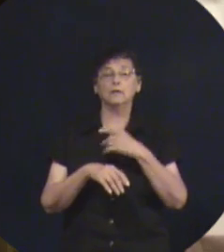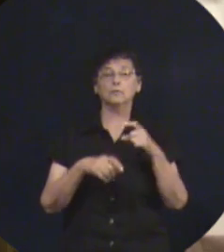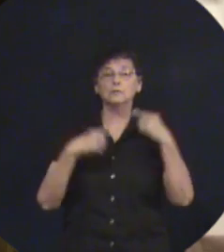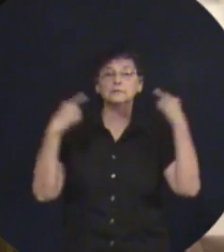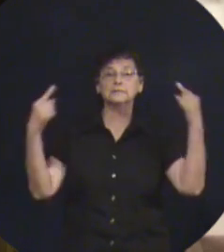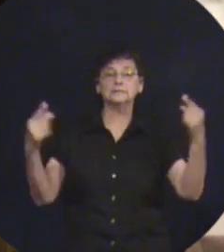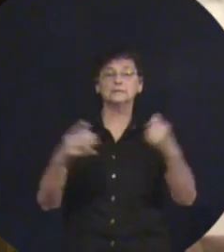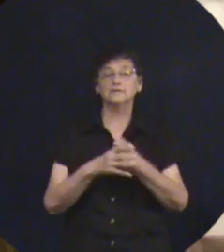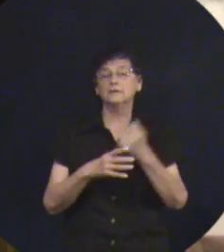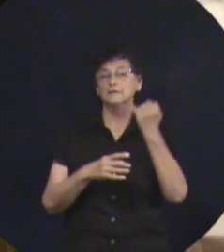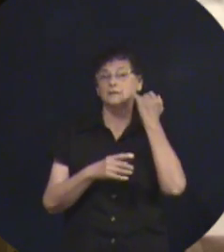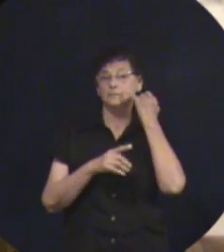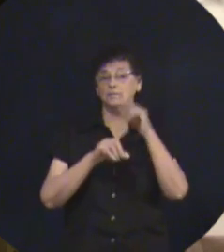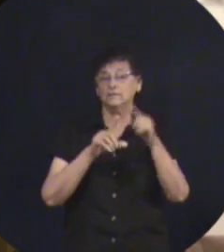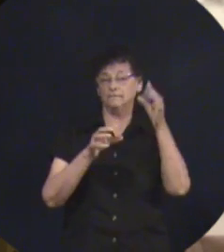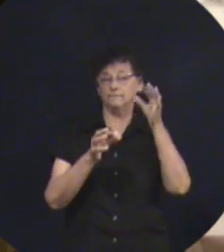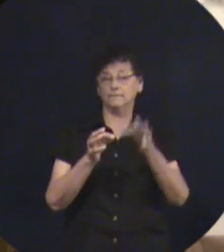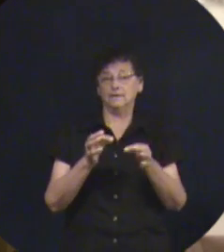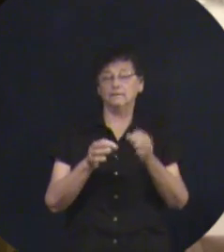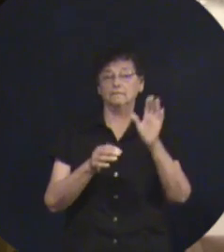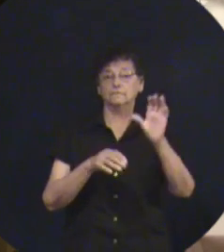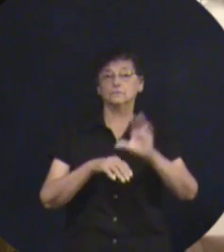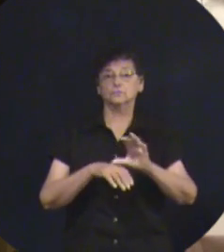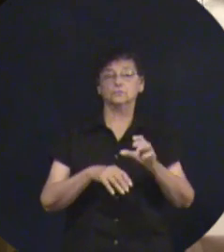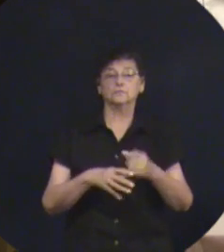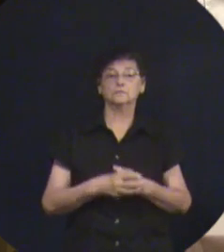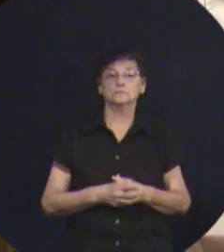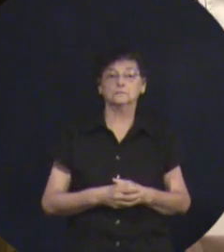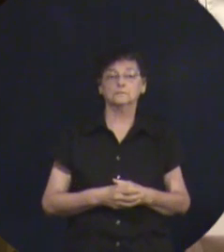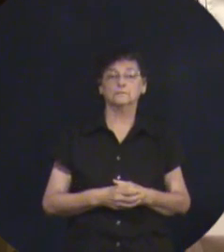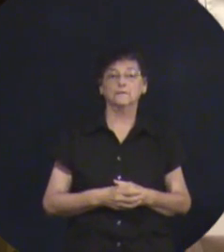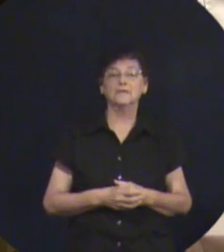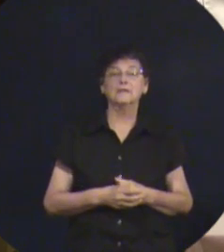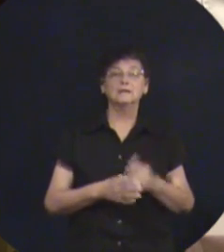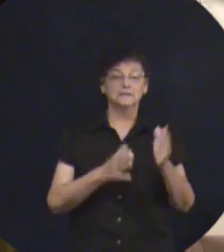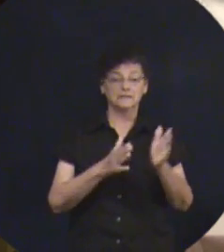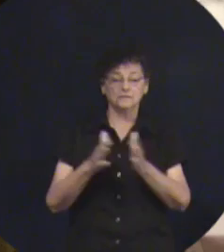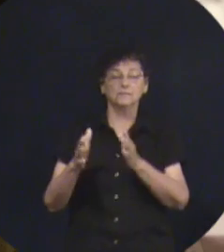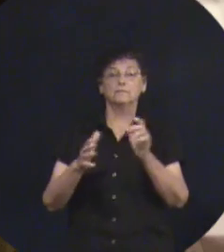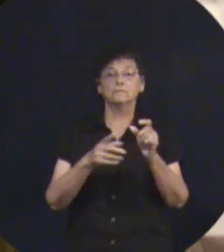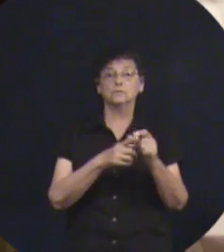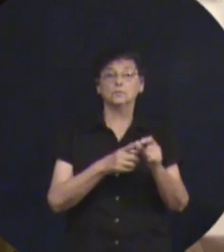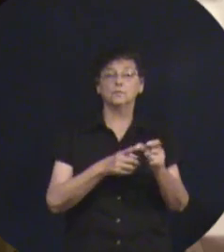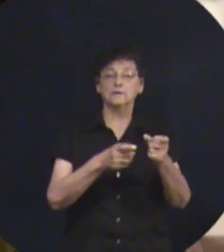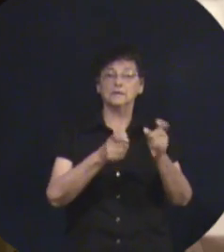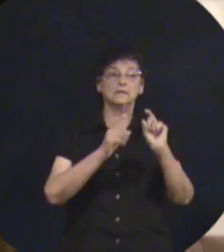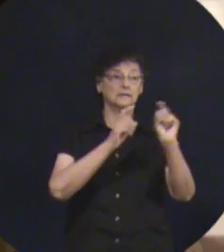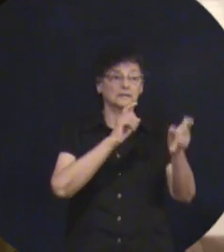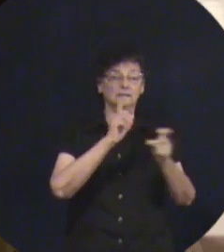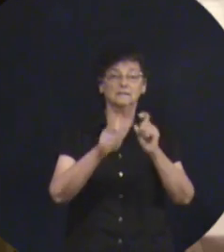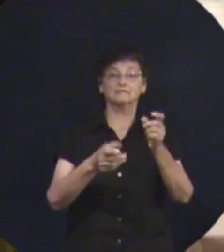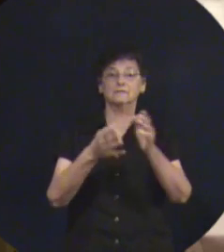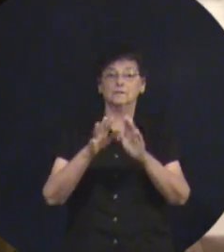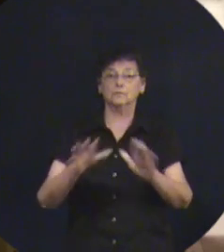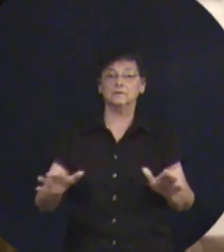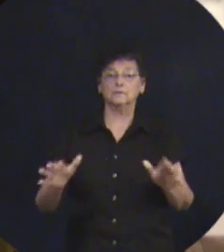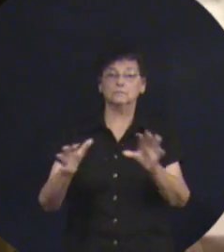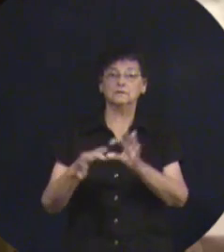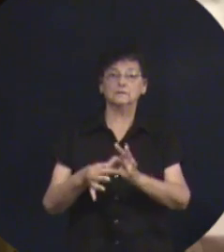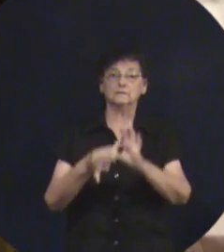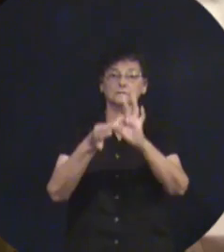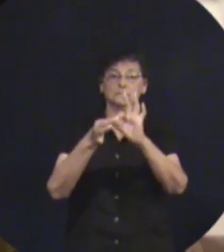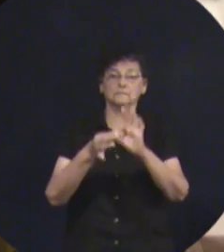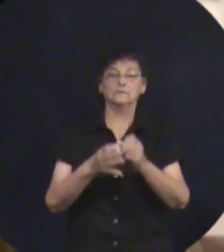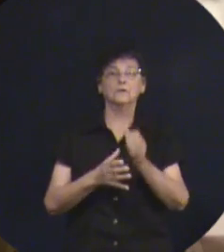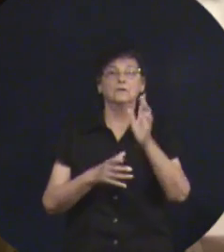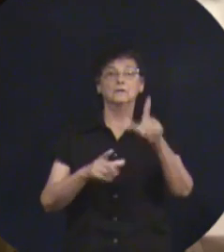nuestros pecados, sino la fe de tu Iglesia. Y conforme a tu palabra, concédele la paz y la